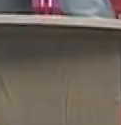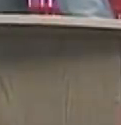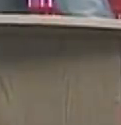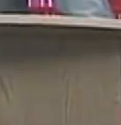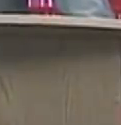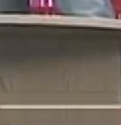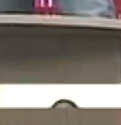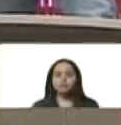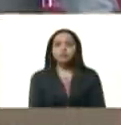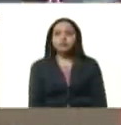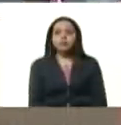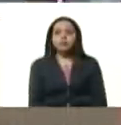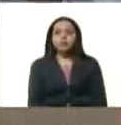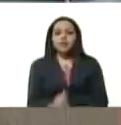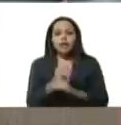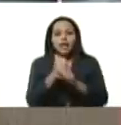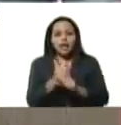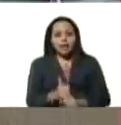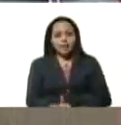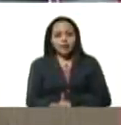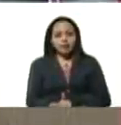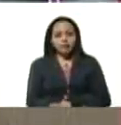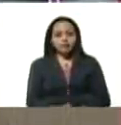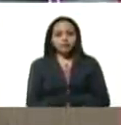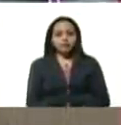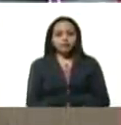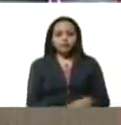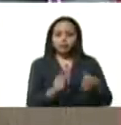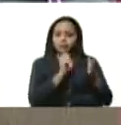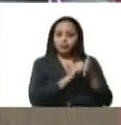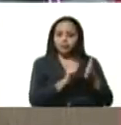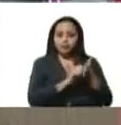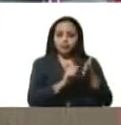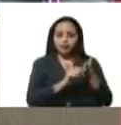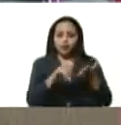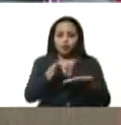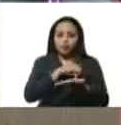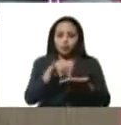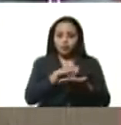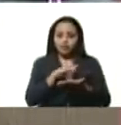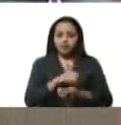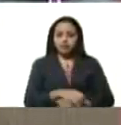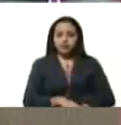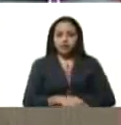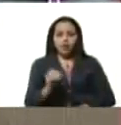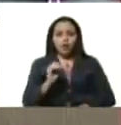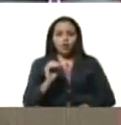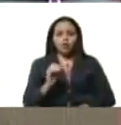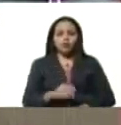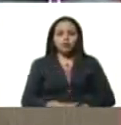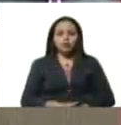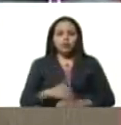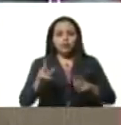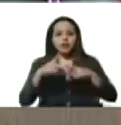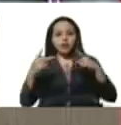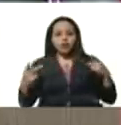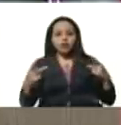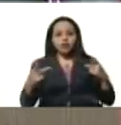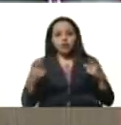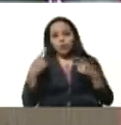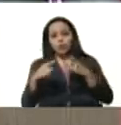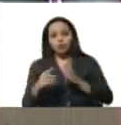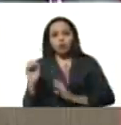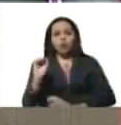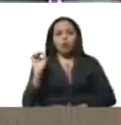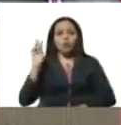Esperemos el artículo de The New York Times, o de Wall Street Journal, o de